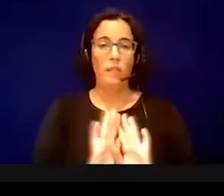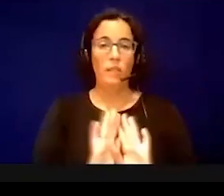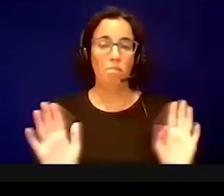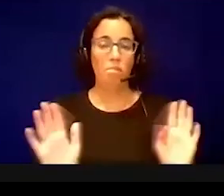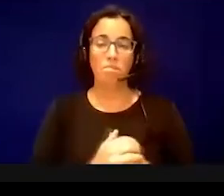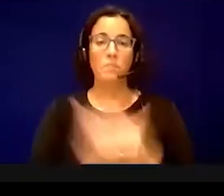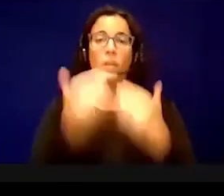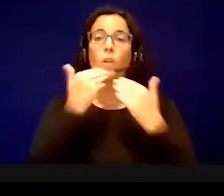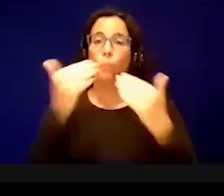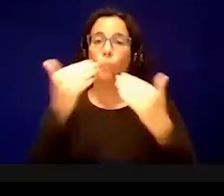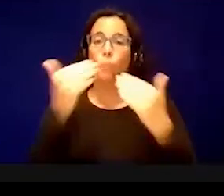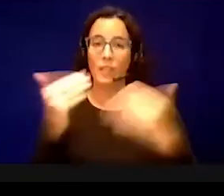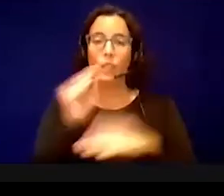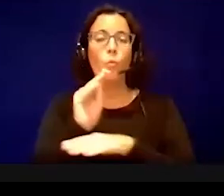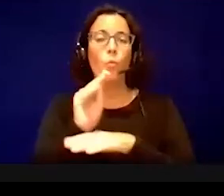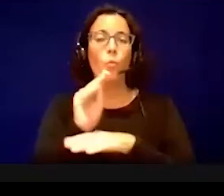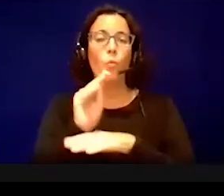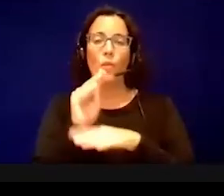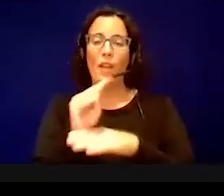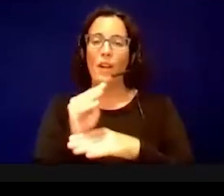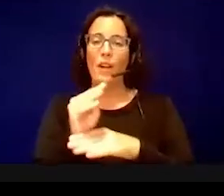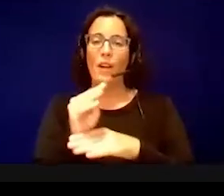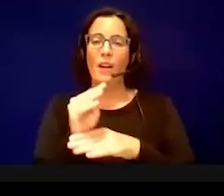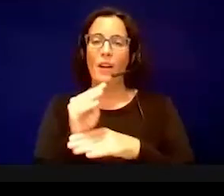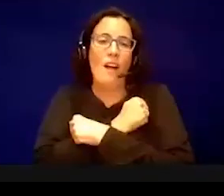cuidaros mucho todos y un fuerte abrazo desde Fundación 11.